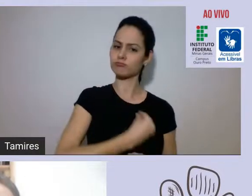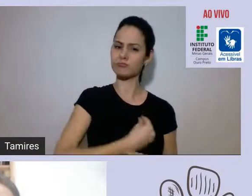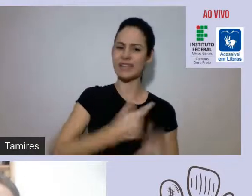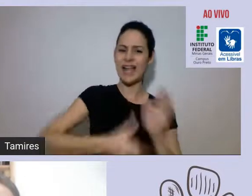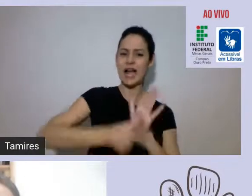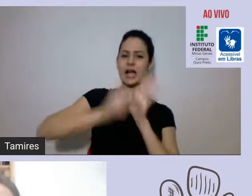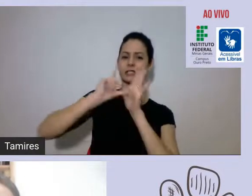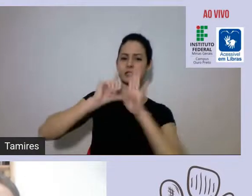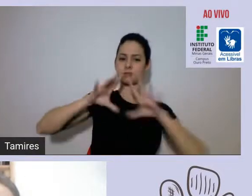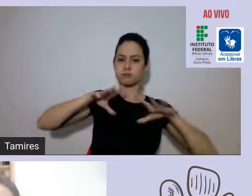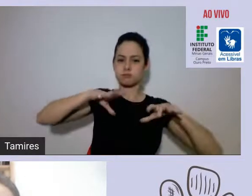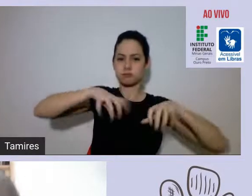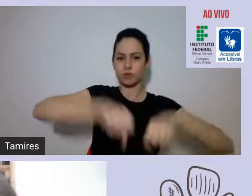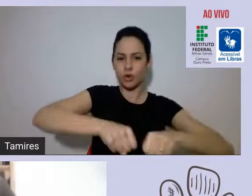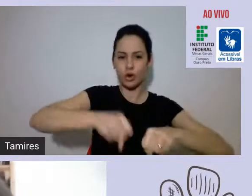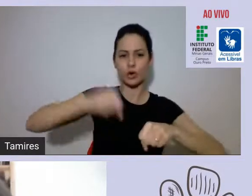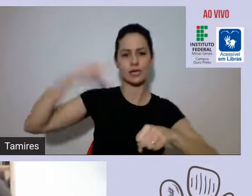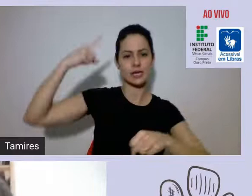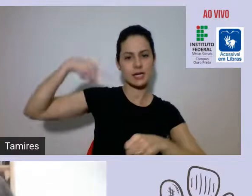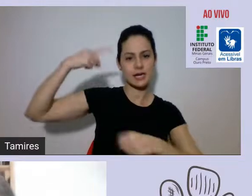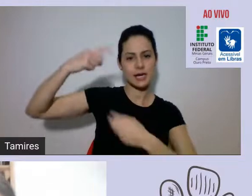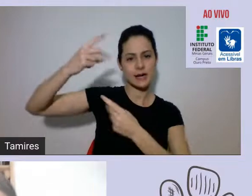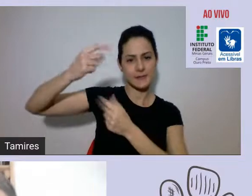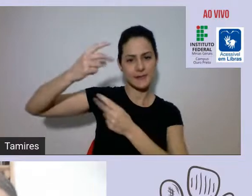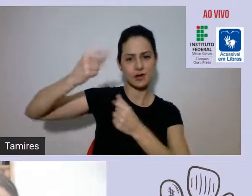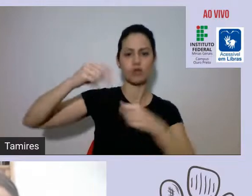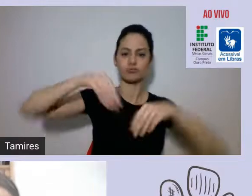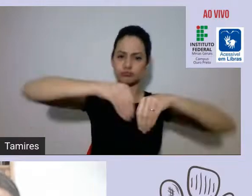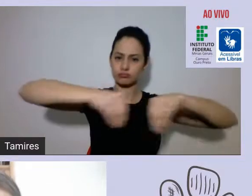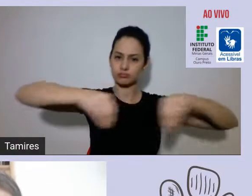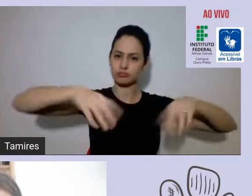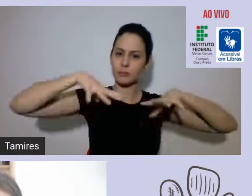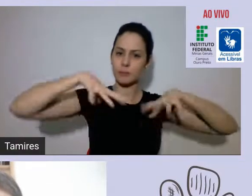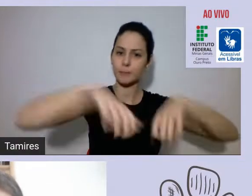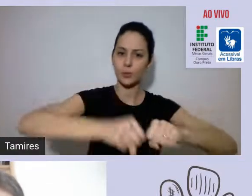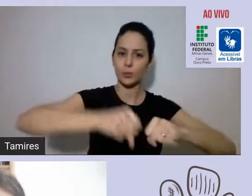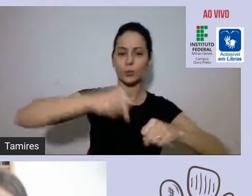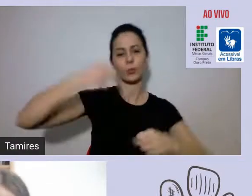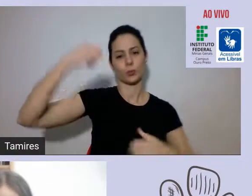conquista española en el territorio actual de México.